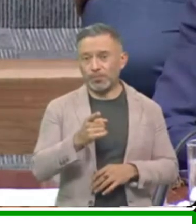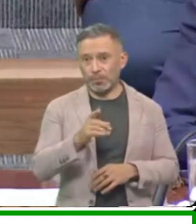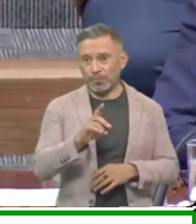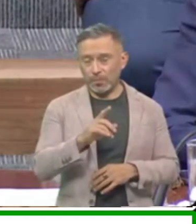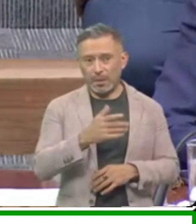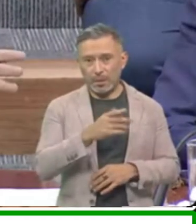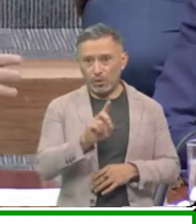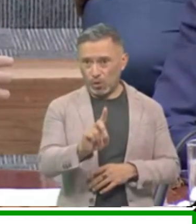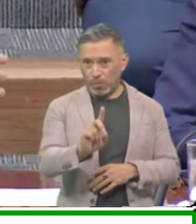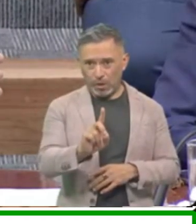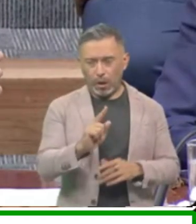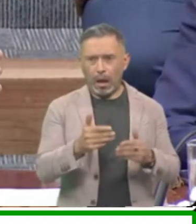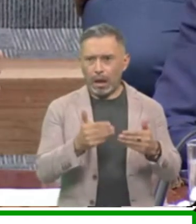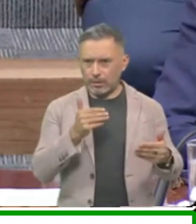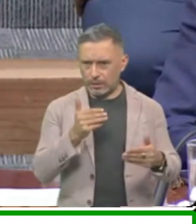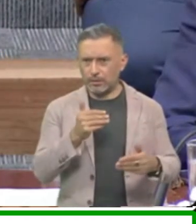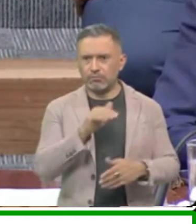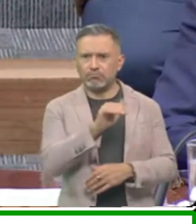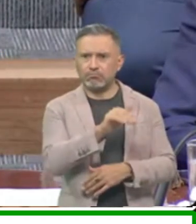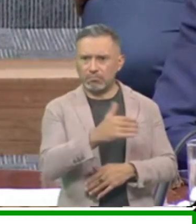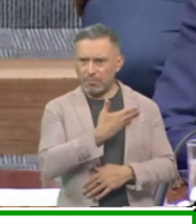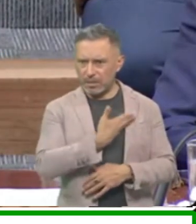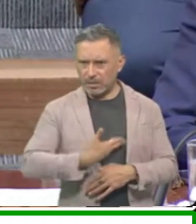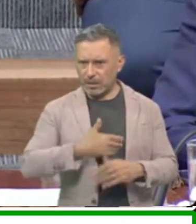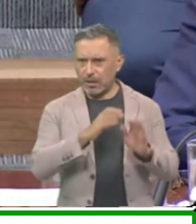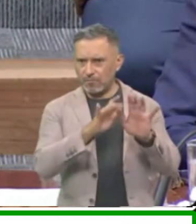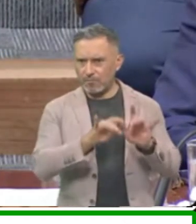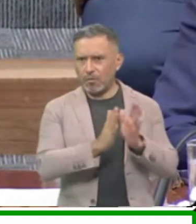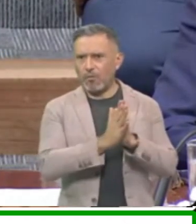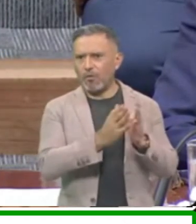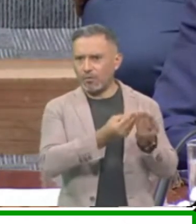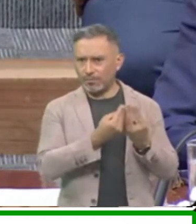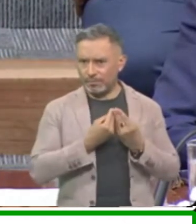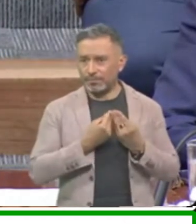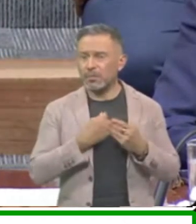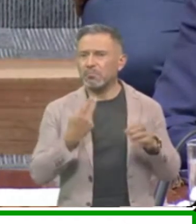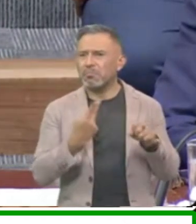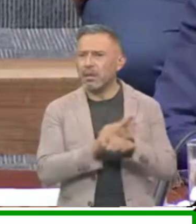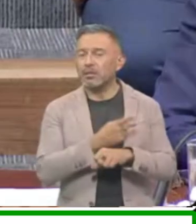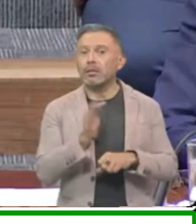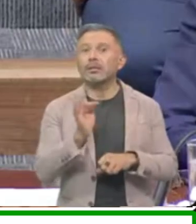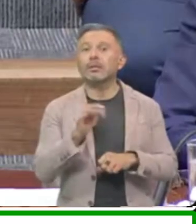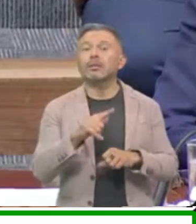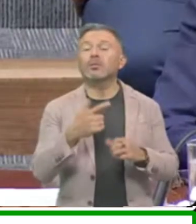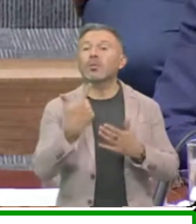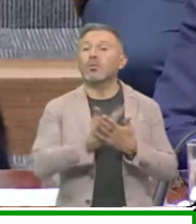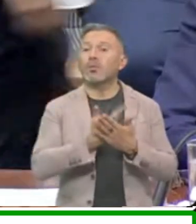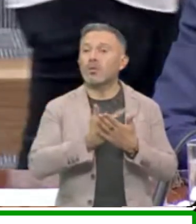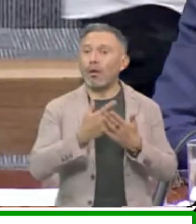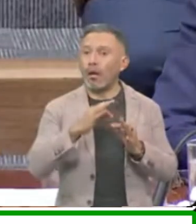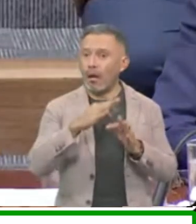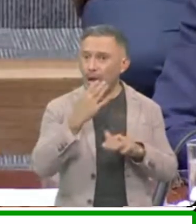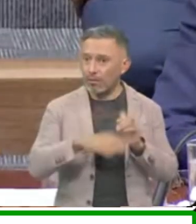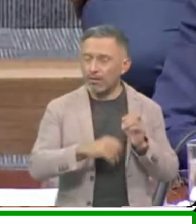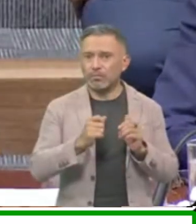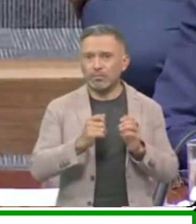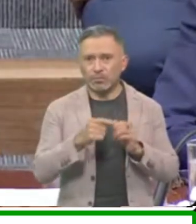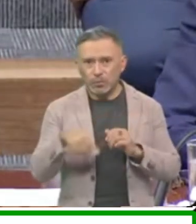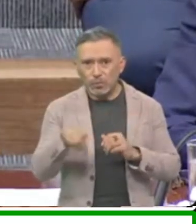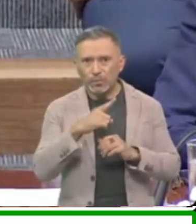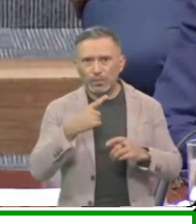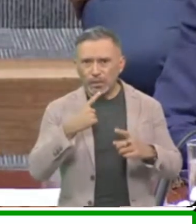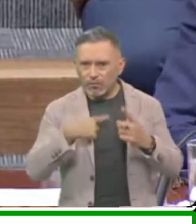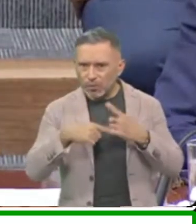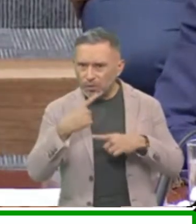domingo. ¿Qué está pasando? ¿Por qué si se terminaron los cómputos no se han podido subir las informaciones? Y en su